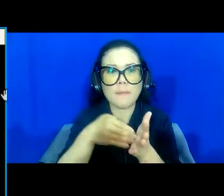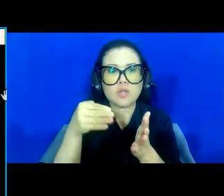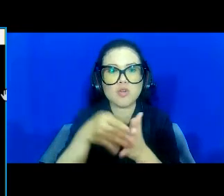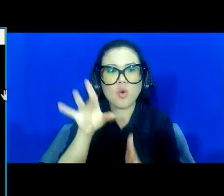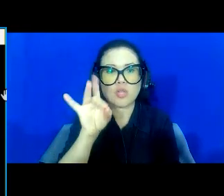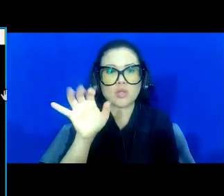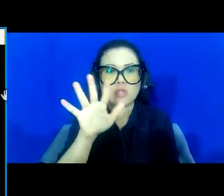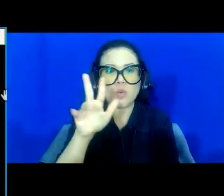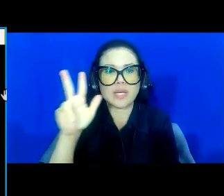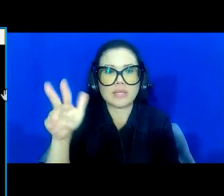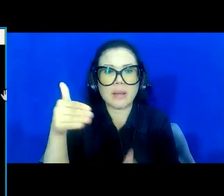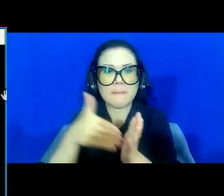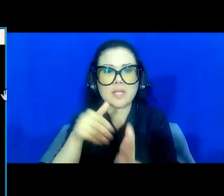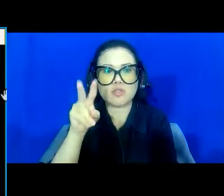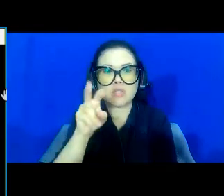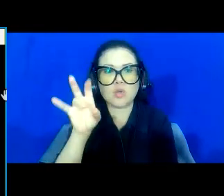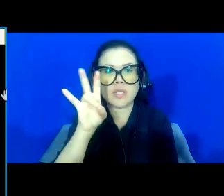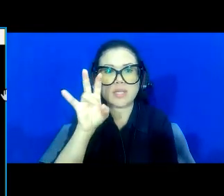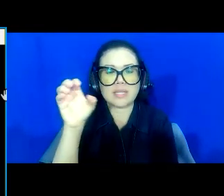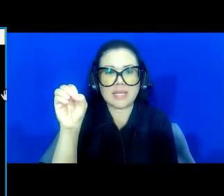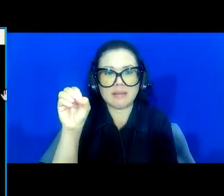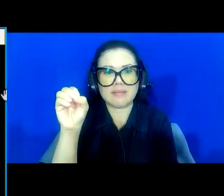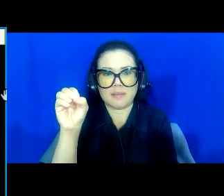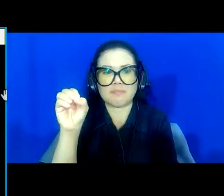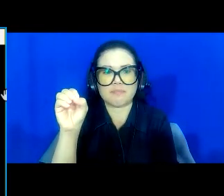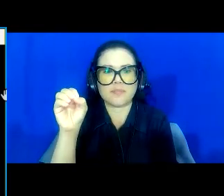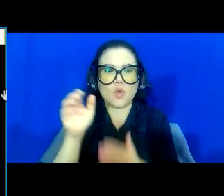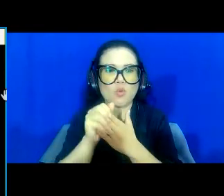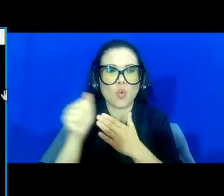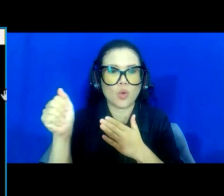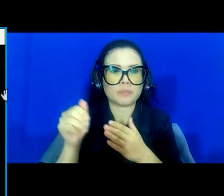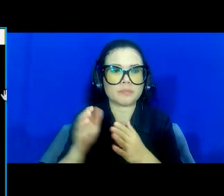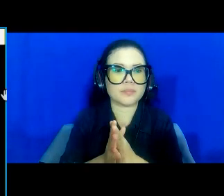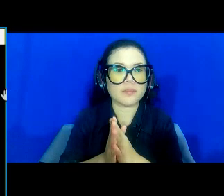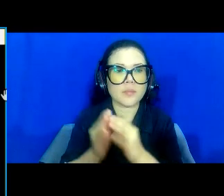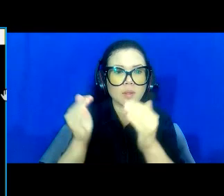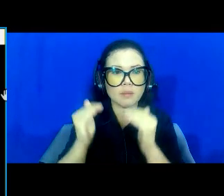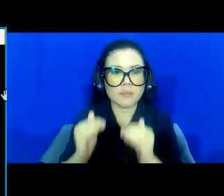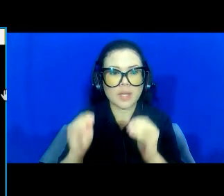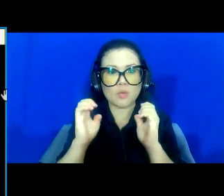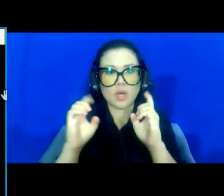$15.330.396,44. Y el 7.5% está solicitando para investigación de datos para un total de